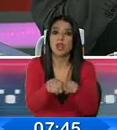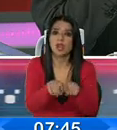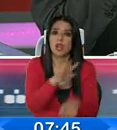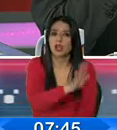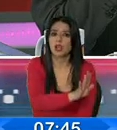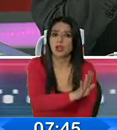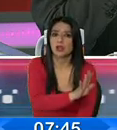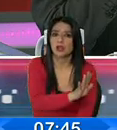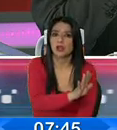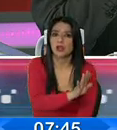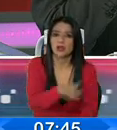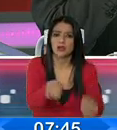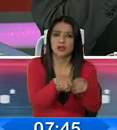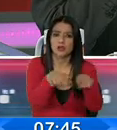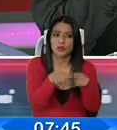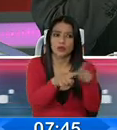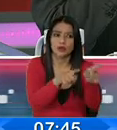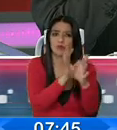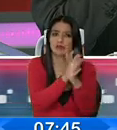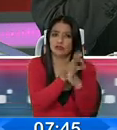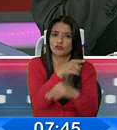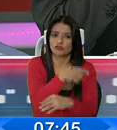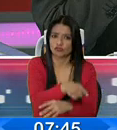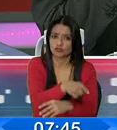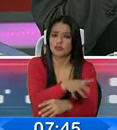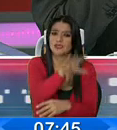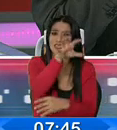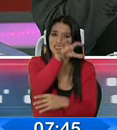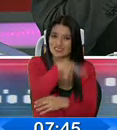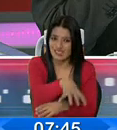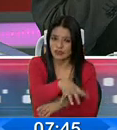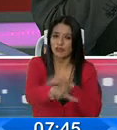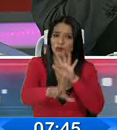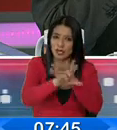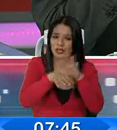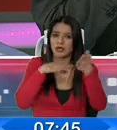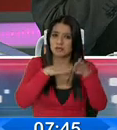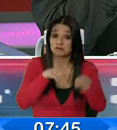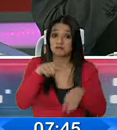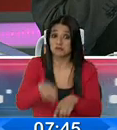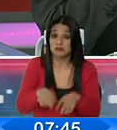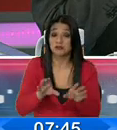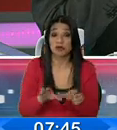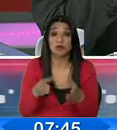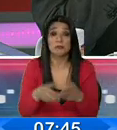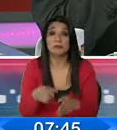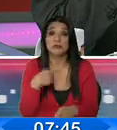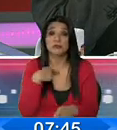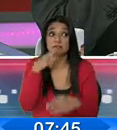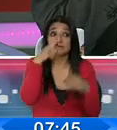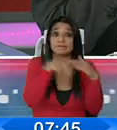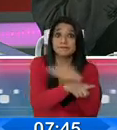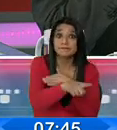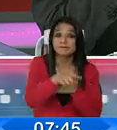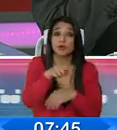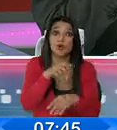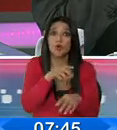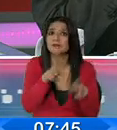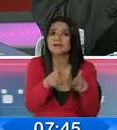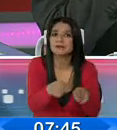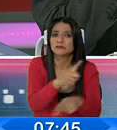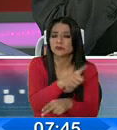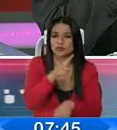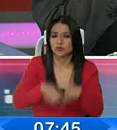que constituyen las funciones que desde el punto de vista legal tienen las entidades encargadas de hacerlo. Hay